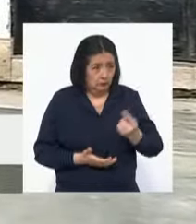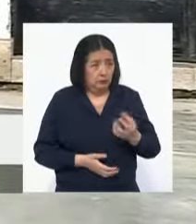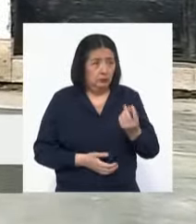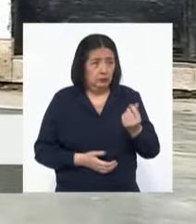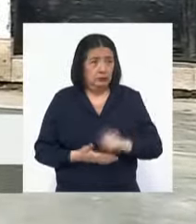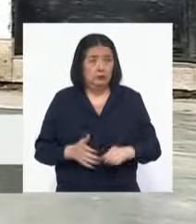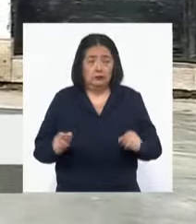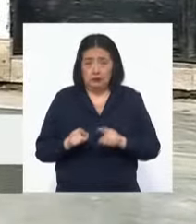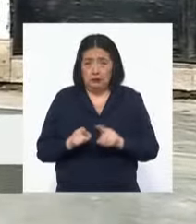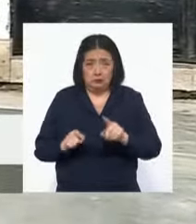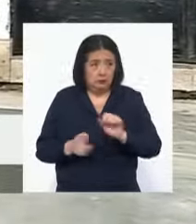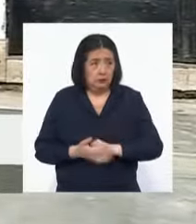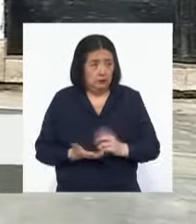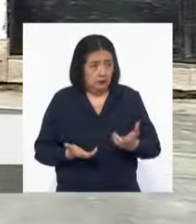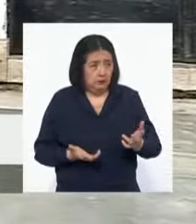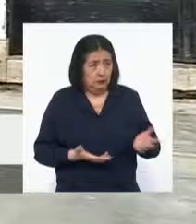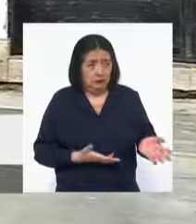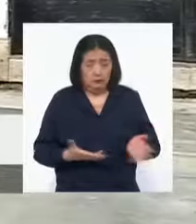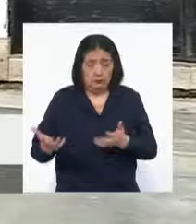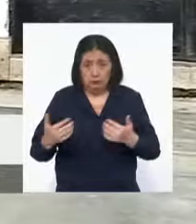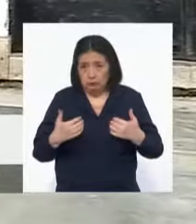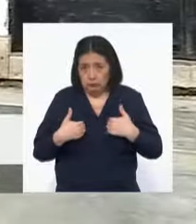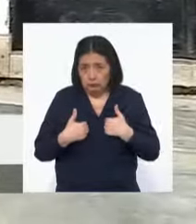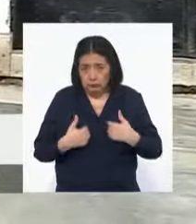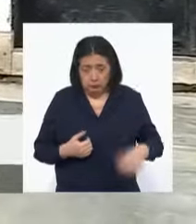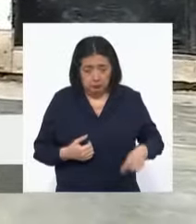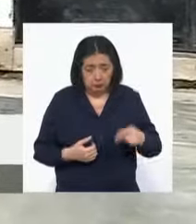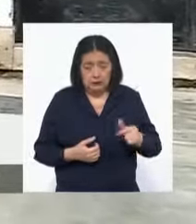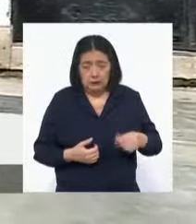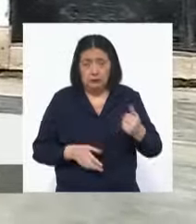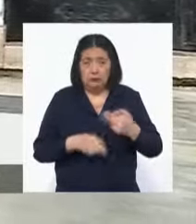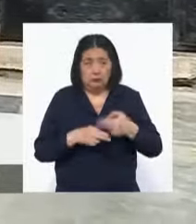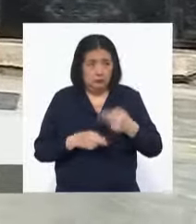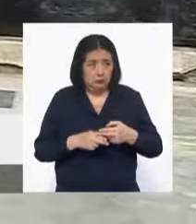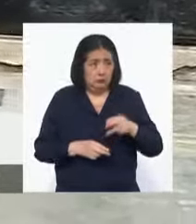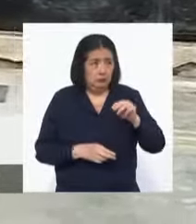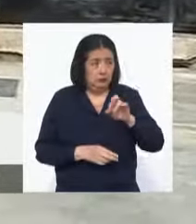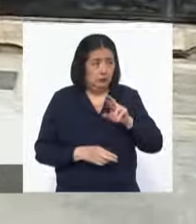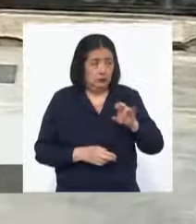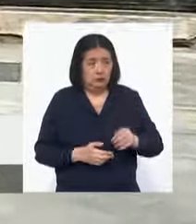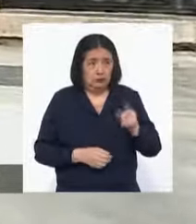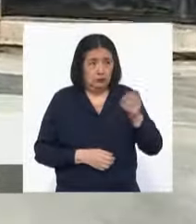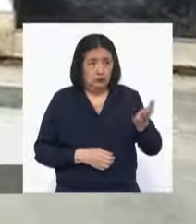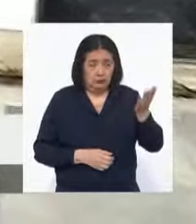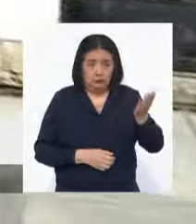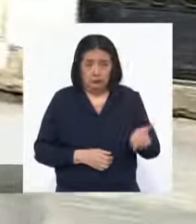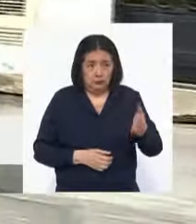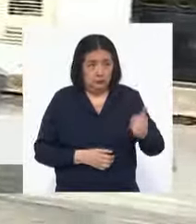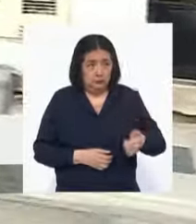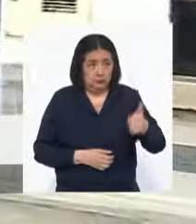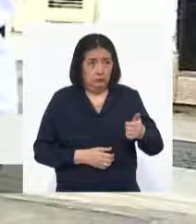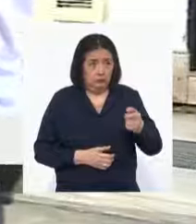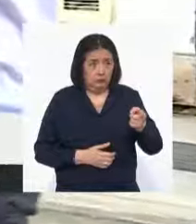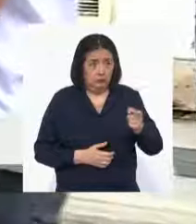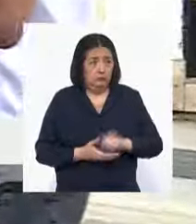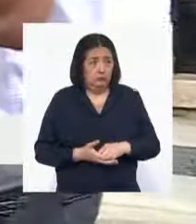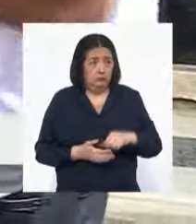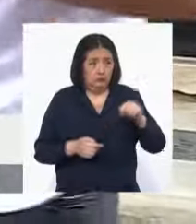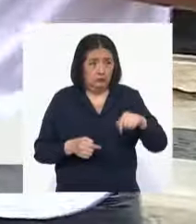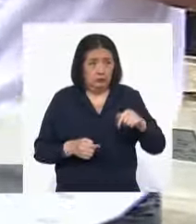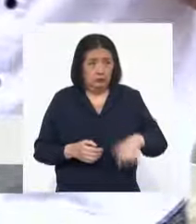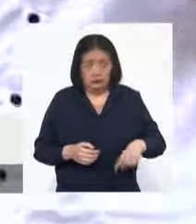estos delincuentes se han llevado también su mascota, un perrito llamado Mariano. Ella es una de las propietarias justamente de